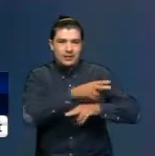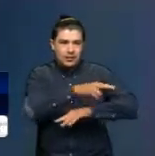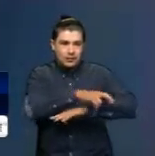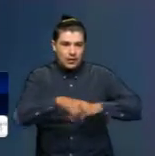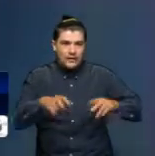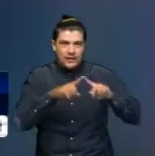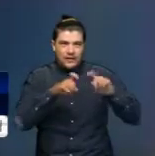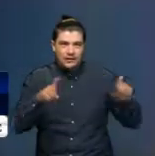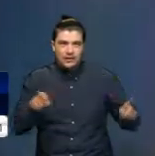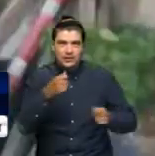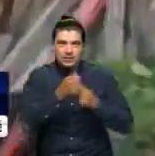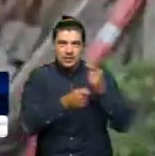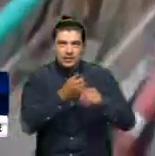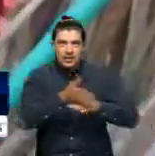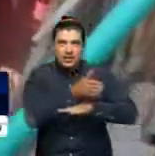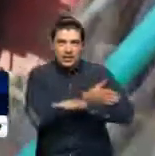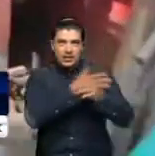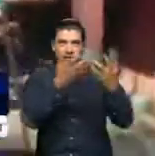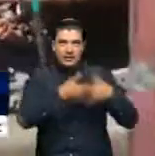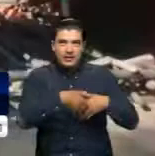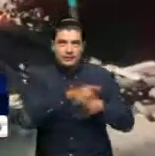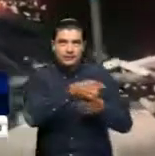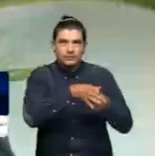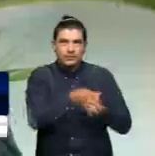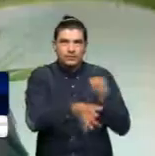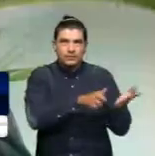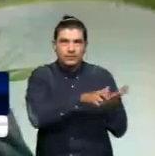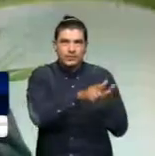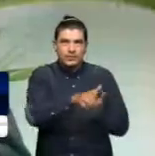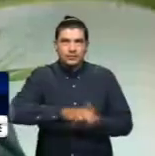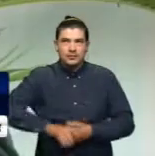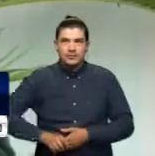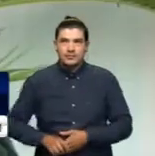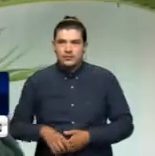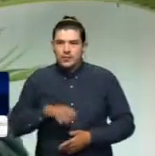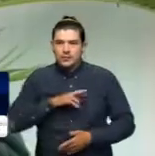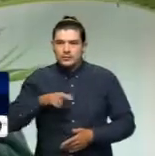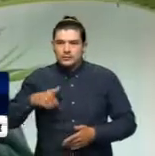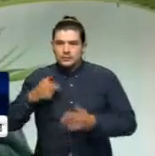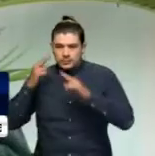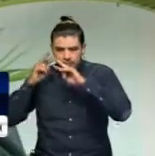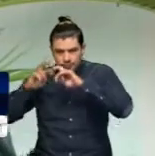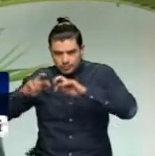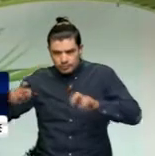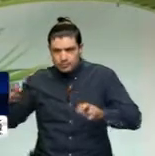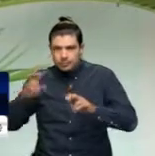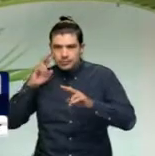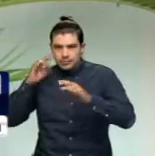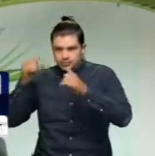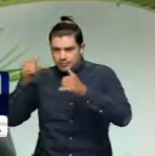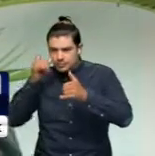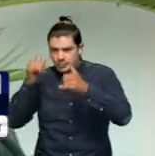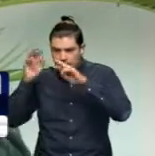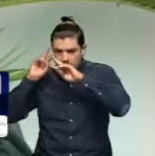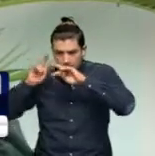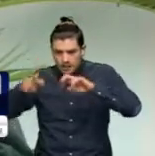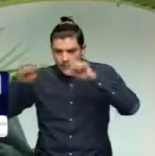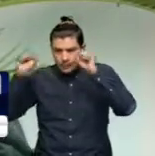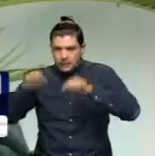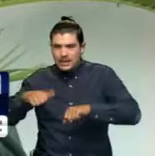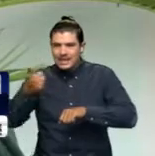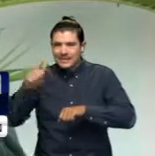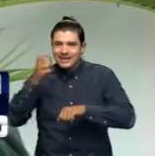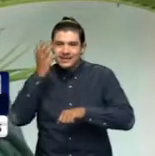y dinero en efectivo de una empresa en girón a partir de las exploraciones y los registros orientar una investigación para llegar diez